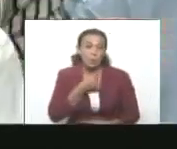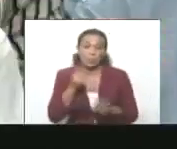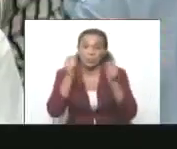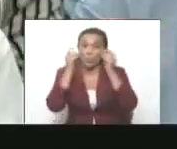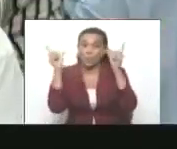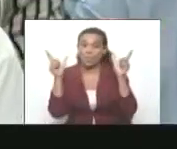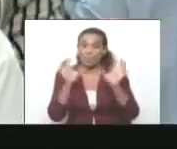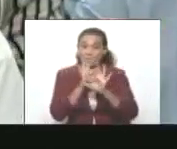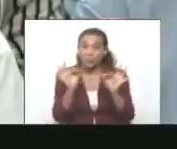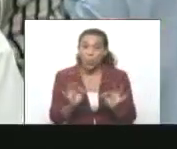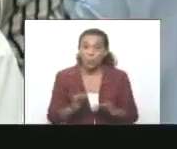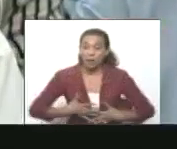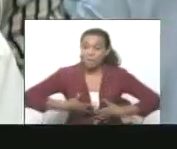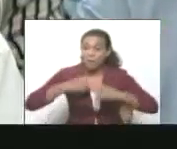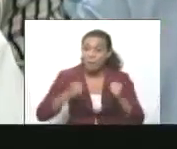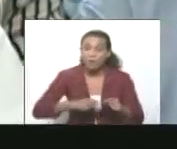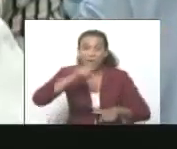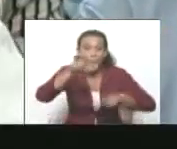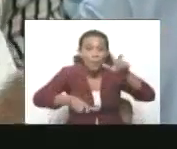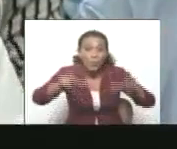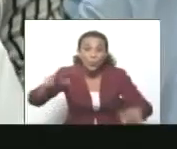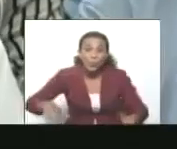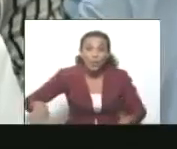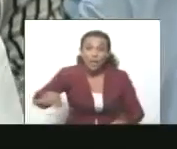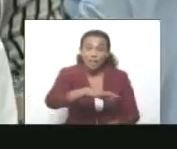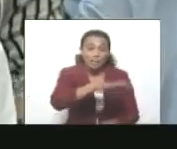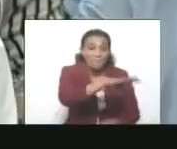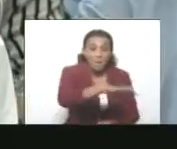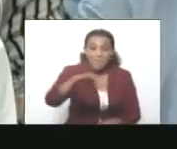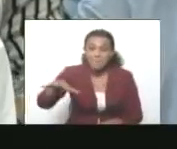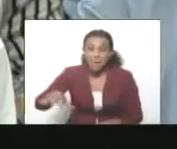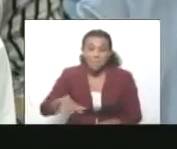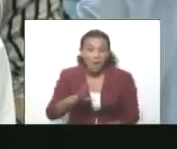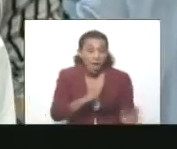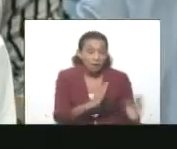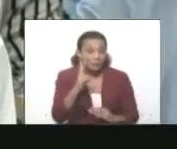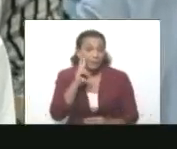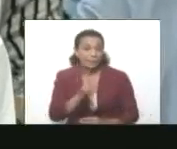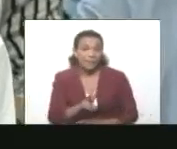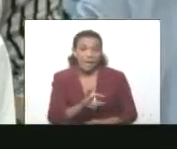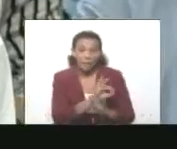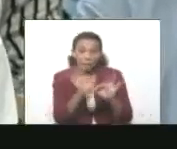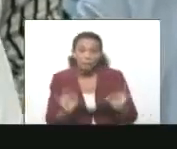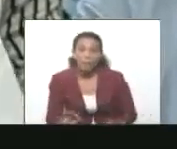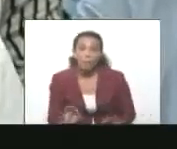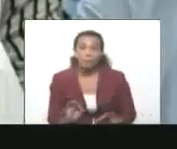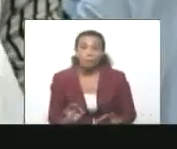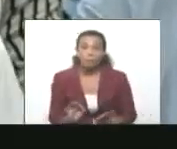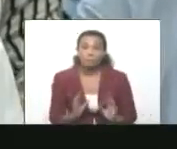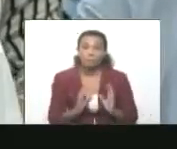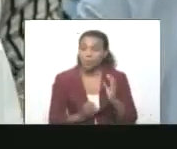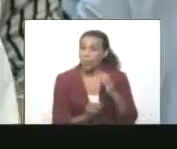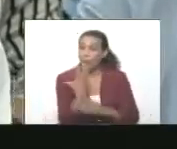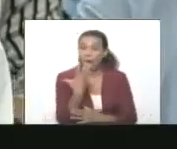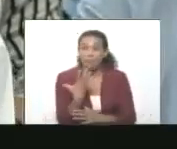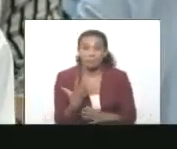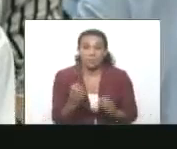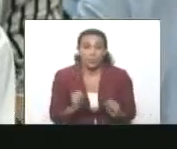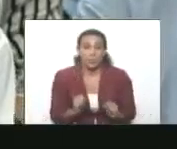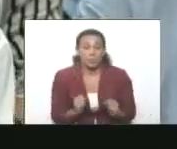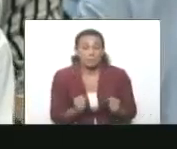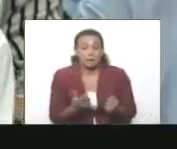ha sido ver el vigor de cada uno de las células y de los programas del sistema. Están florecientes todos